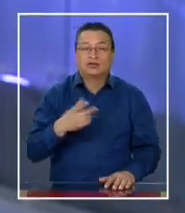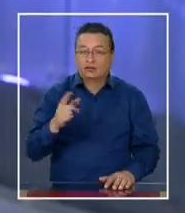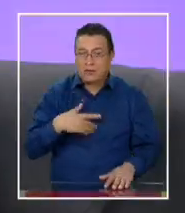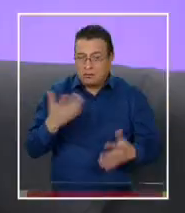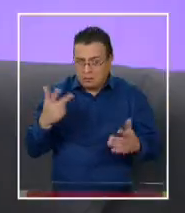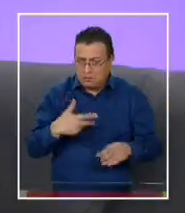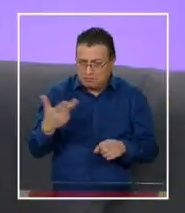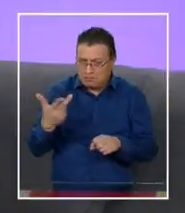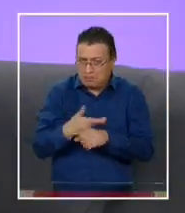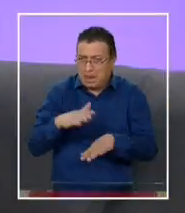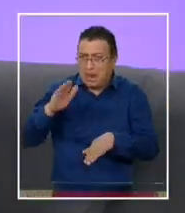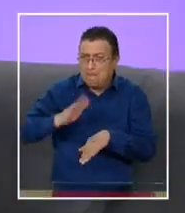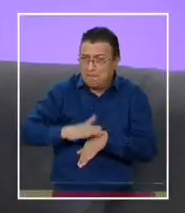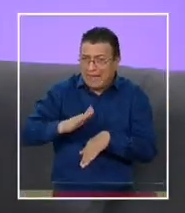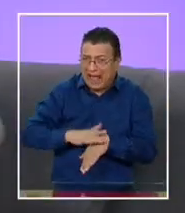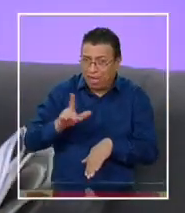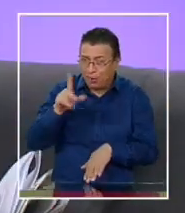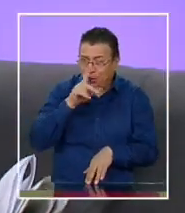no es ningún pecado